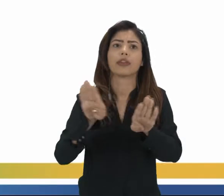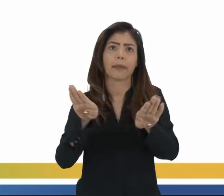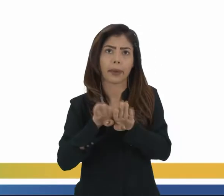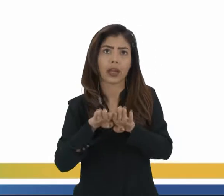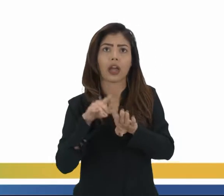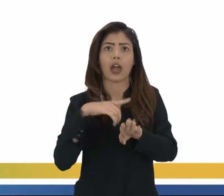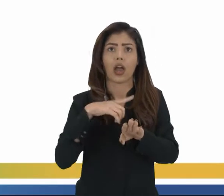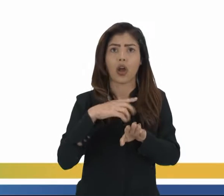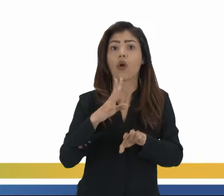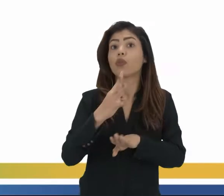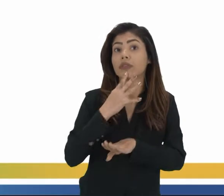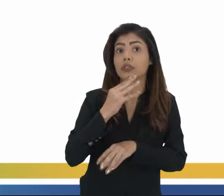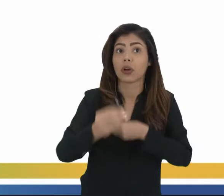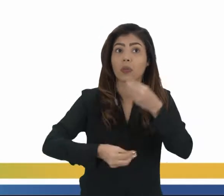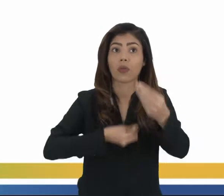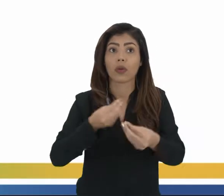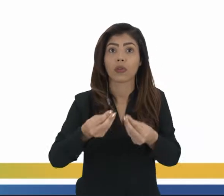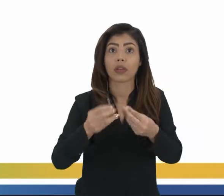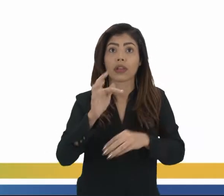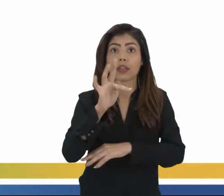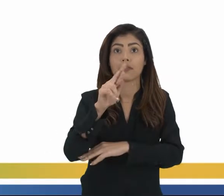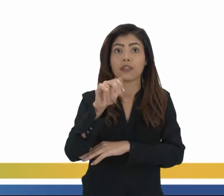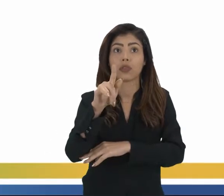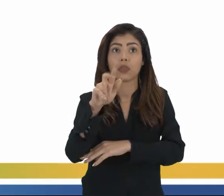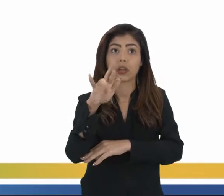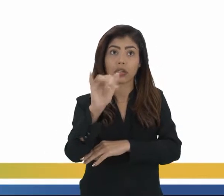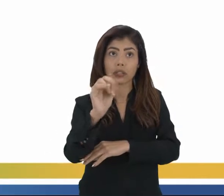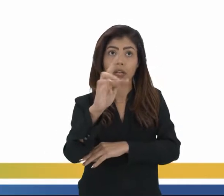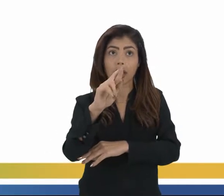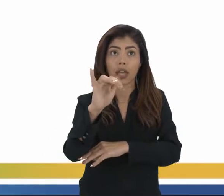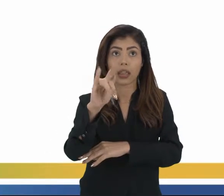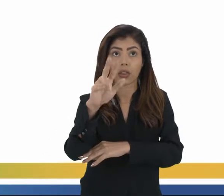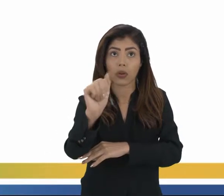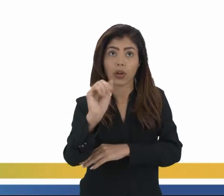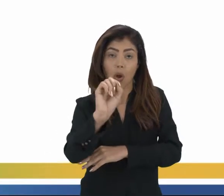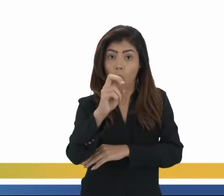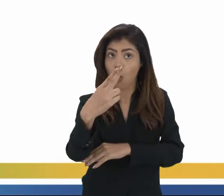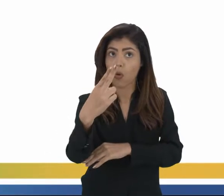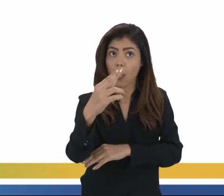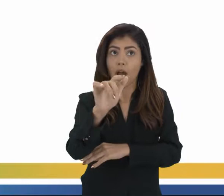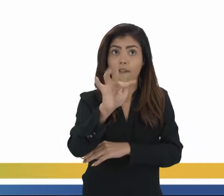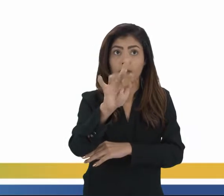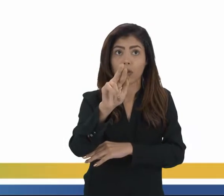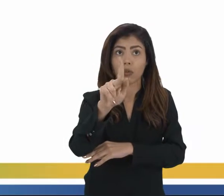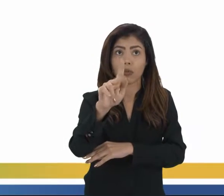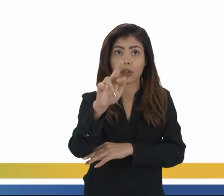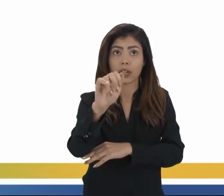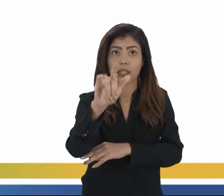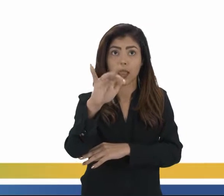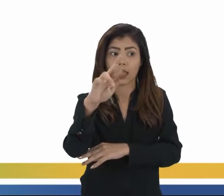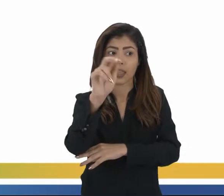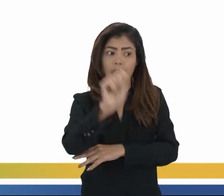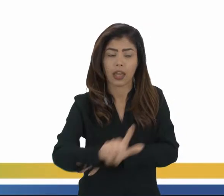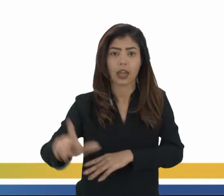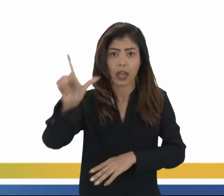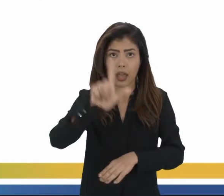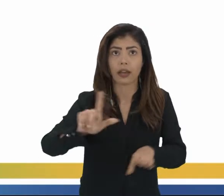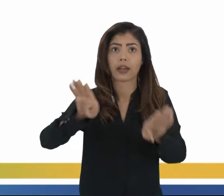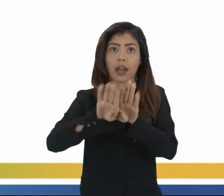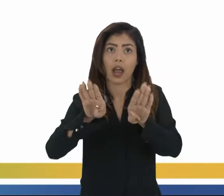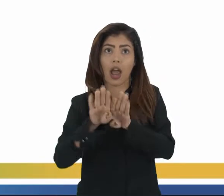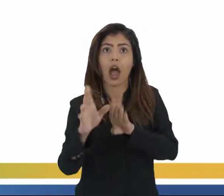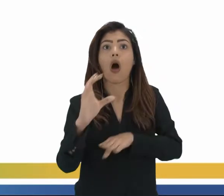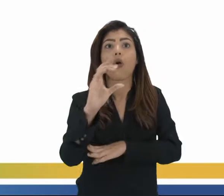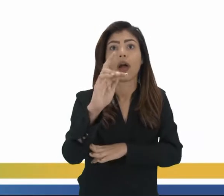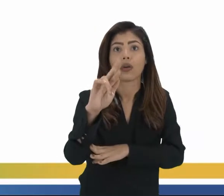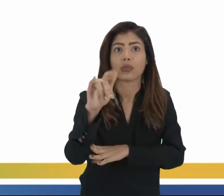también son conocidas como figuras retóricas o figuras literarias y son un recurso